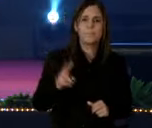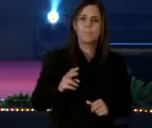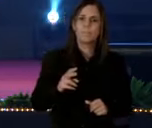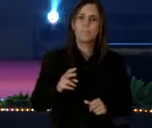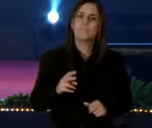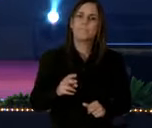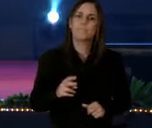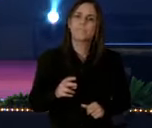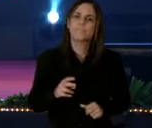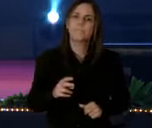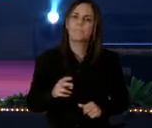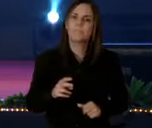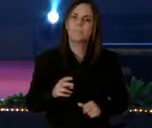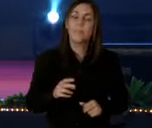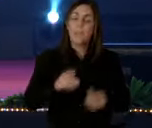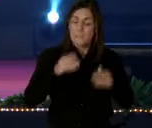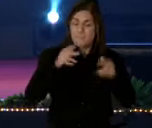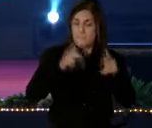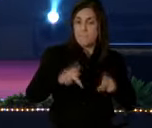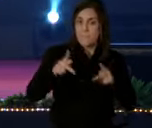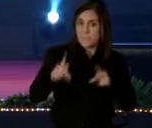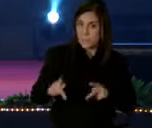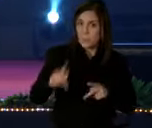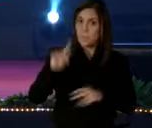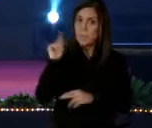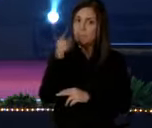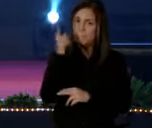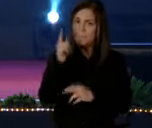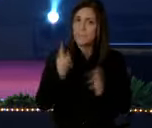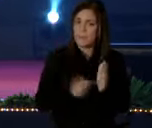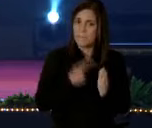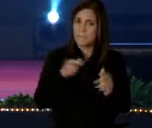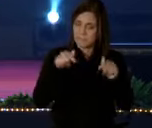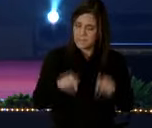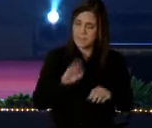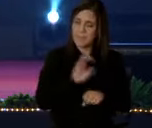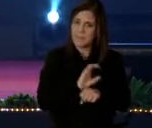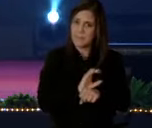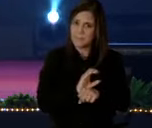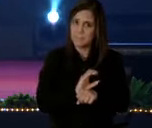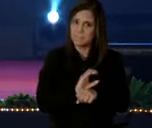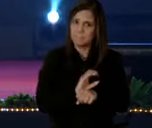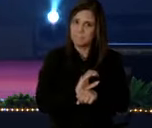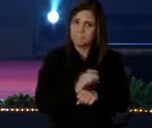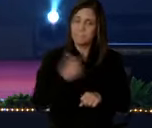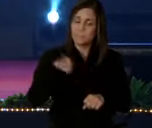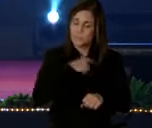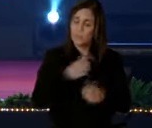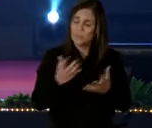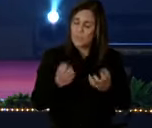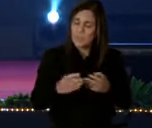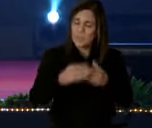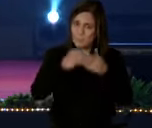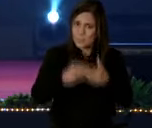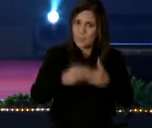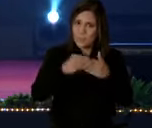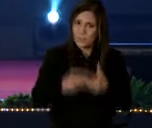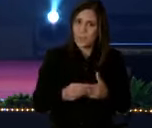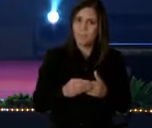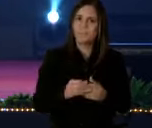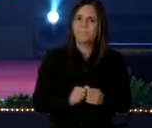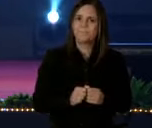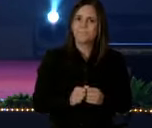nos permitan saludarle de manera especial. Pónganse de pie los que por primera vez nos visitan. Los que,